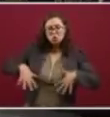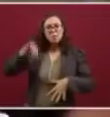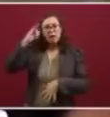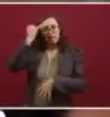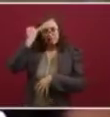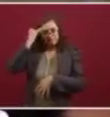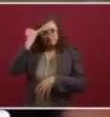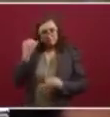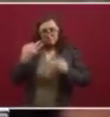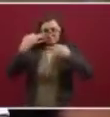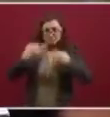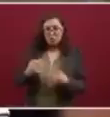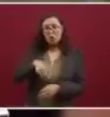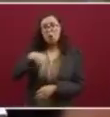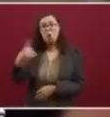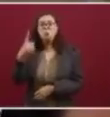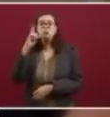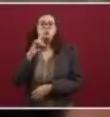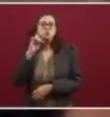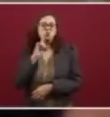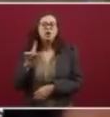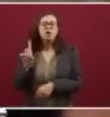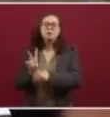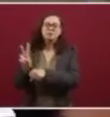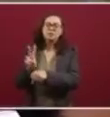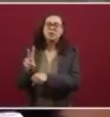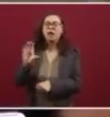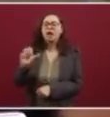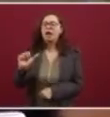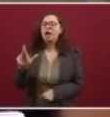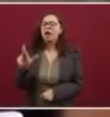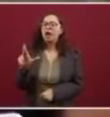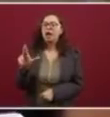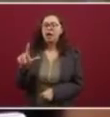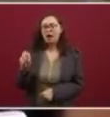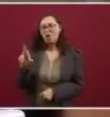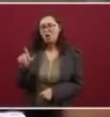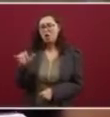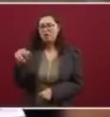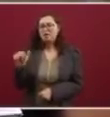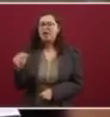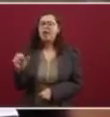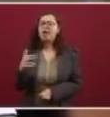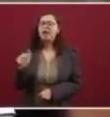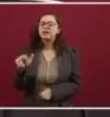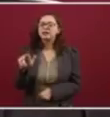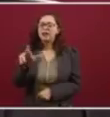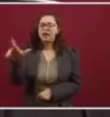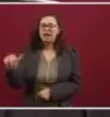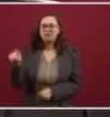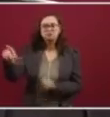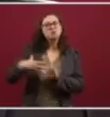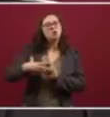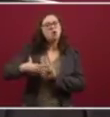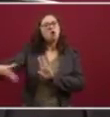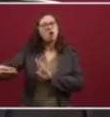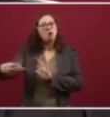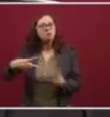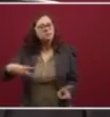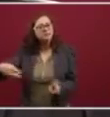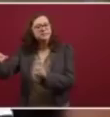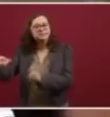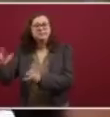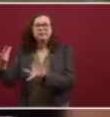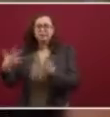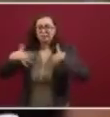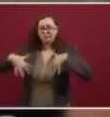diseñadora venezolana Carolina Herrera, ¿qué mecanismo tiene su gobierno para evitarlo y si reclamará las ganancias que se tenga por la venta de